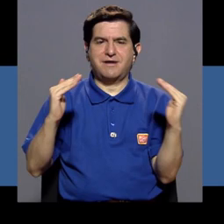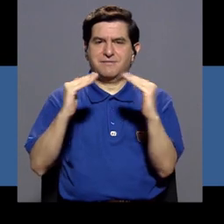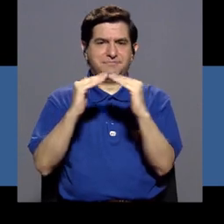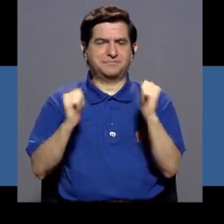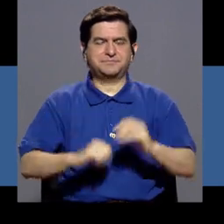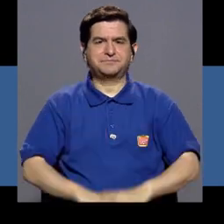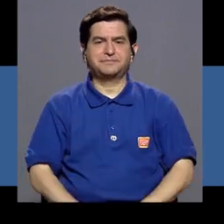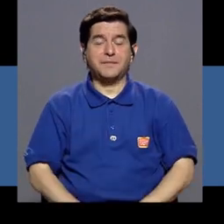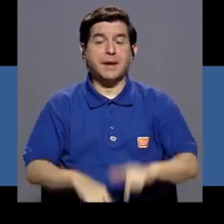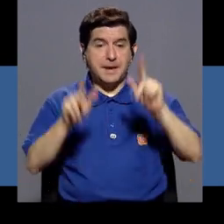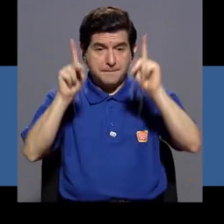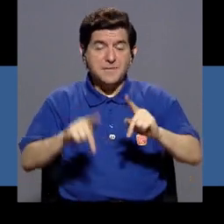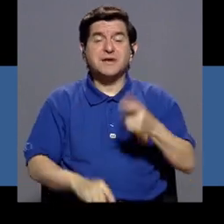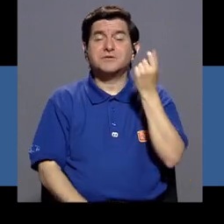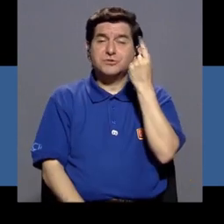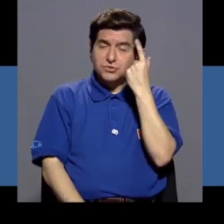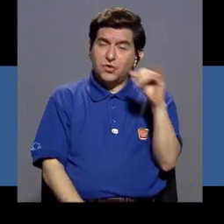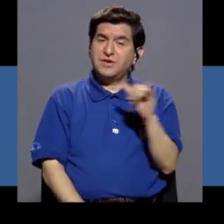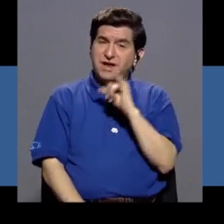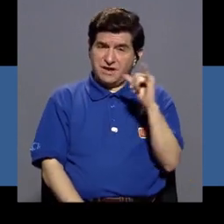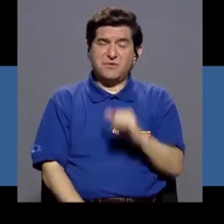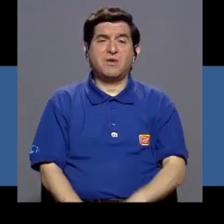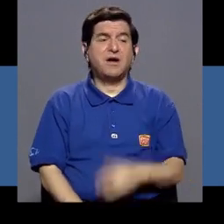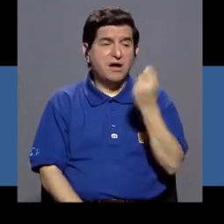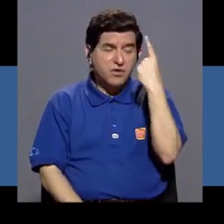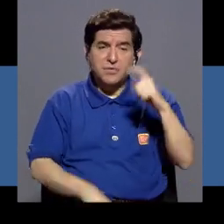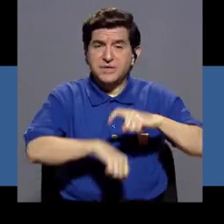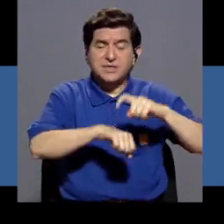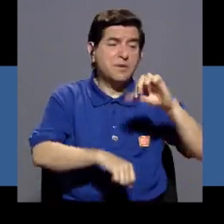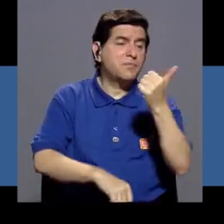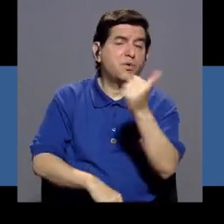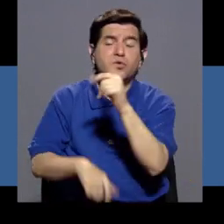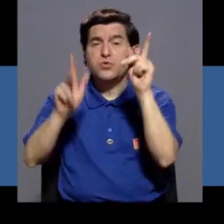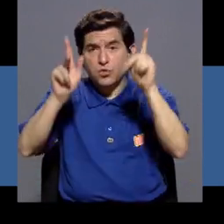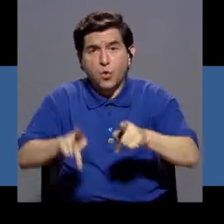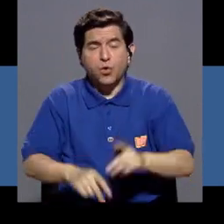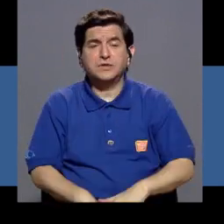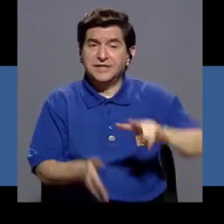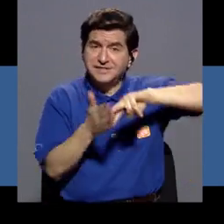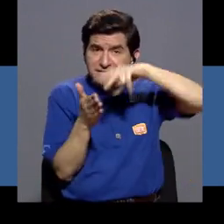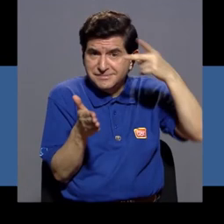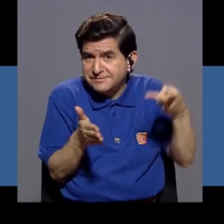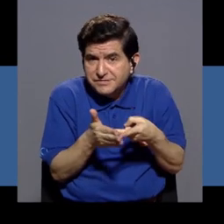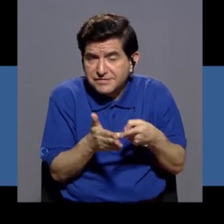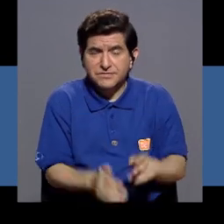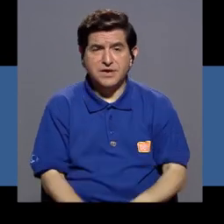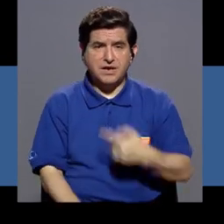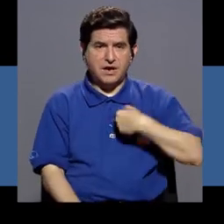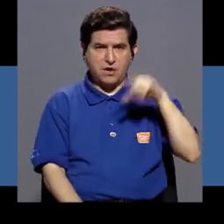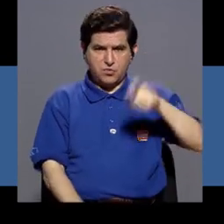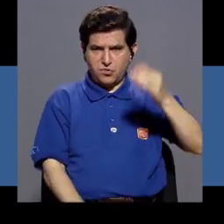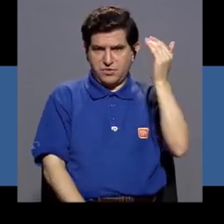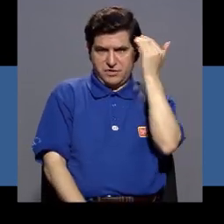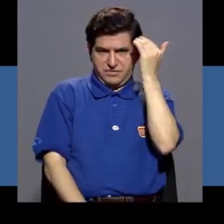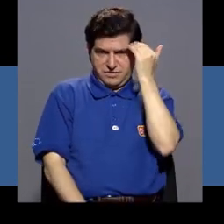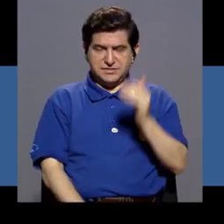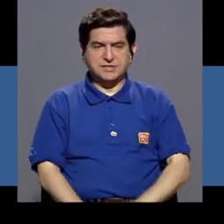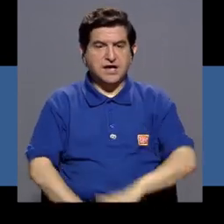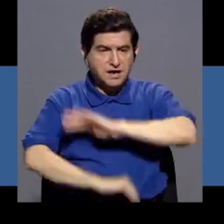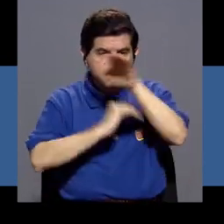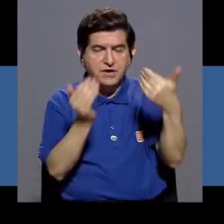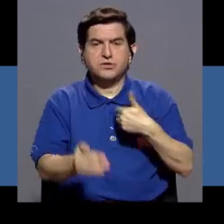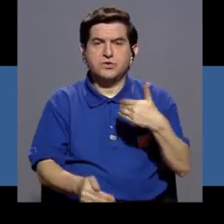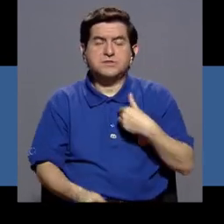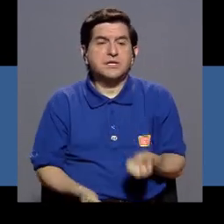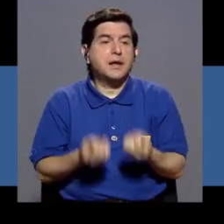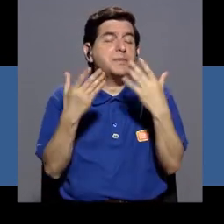teletrabajo, ¿verdad? Ser una persona comprensiva también, hay que comprender los tiempos de los demás y eso implica que uno tiene que saber que